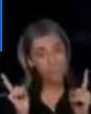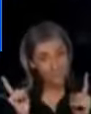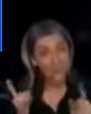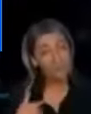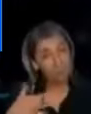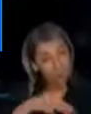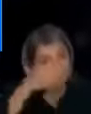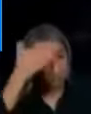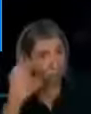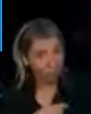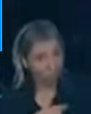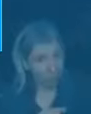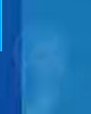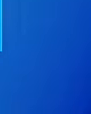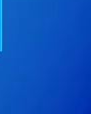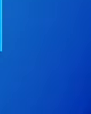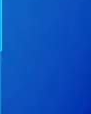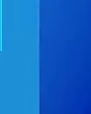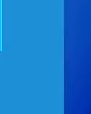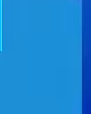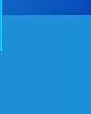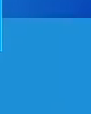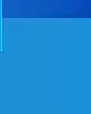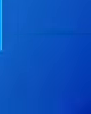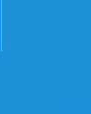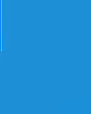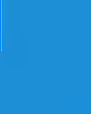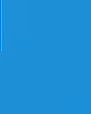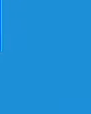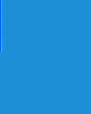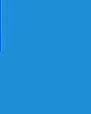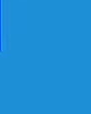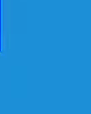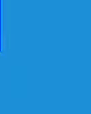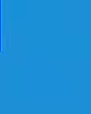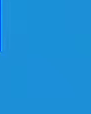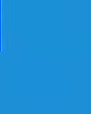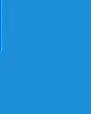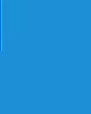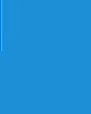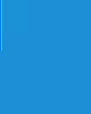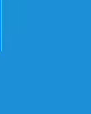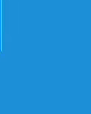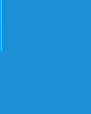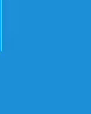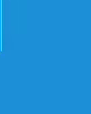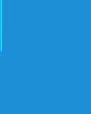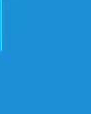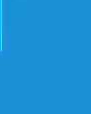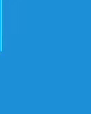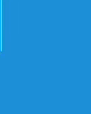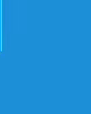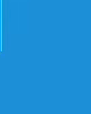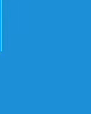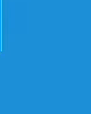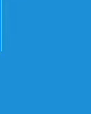un tema complicado esto para entenderlo para todos los que están ahí en la disyuntiva de qué hacer y los que faltan por votar. Ya te